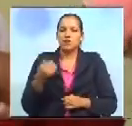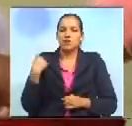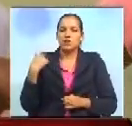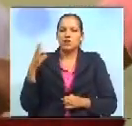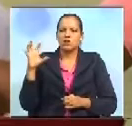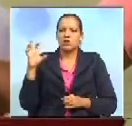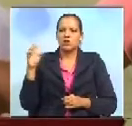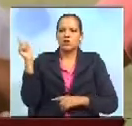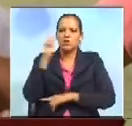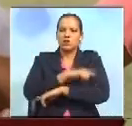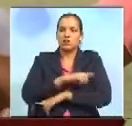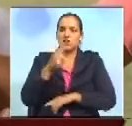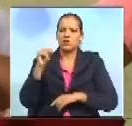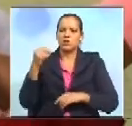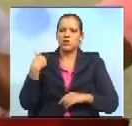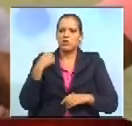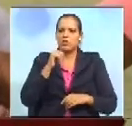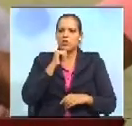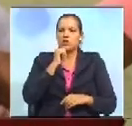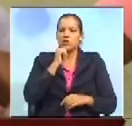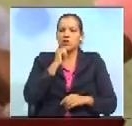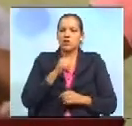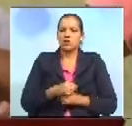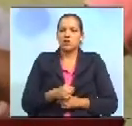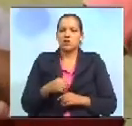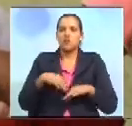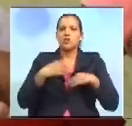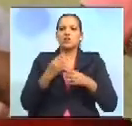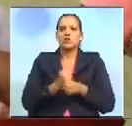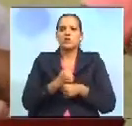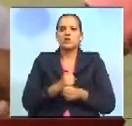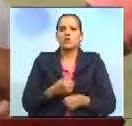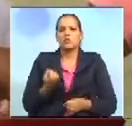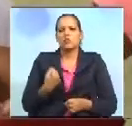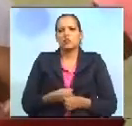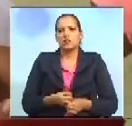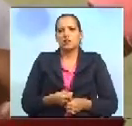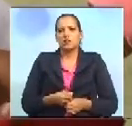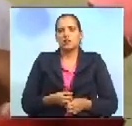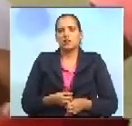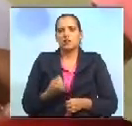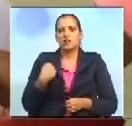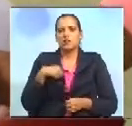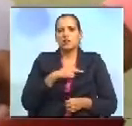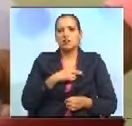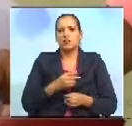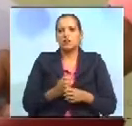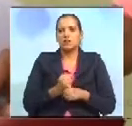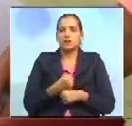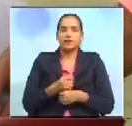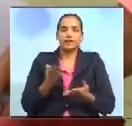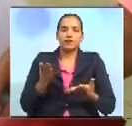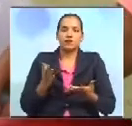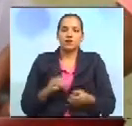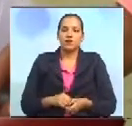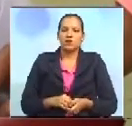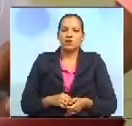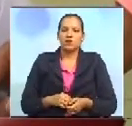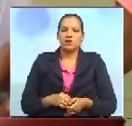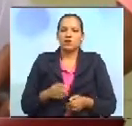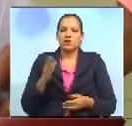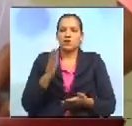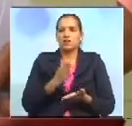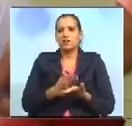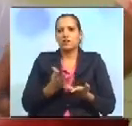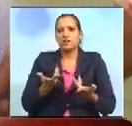15 días que no tenemos agua. ¿Cómo han estado haciendo? Bueno, malabares para poder